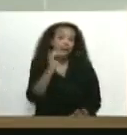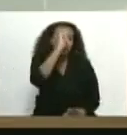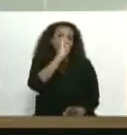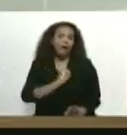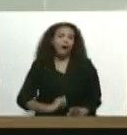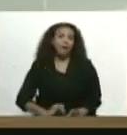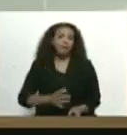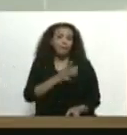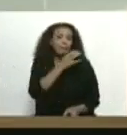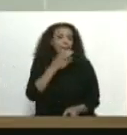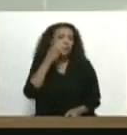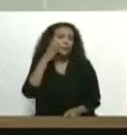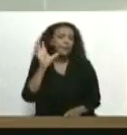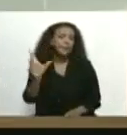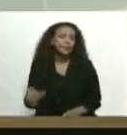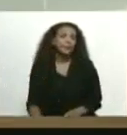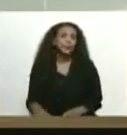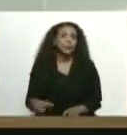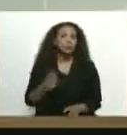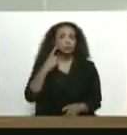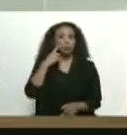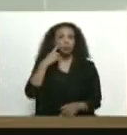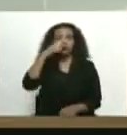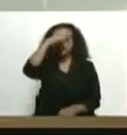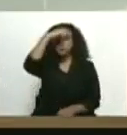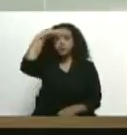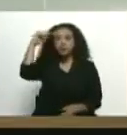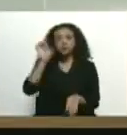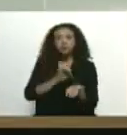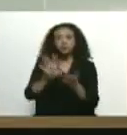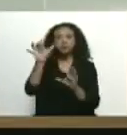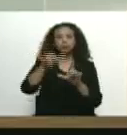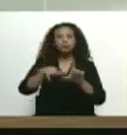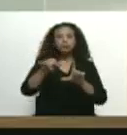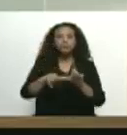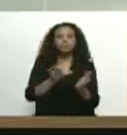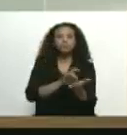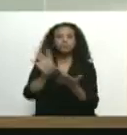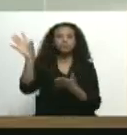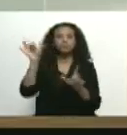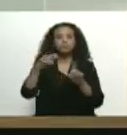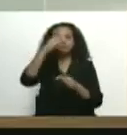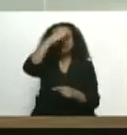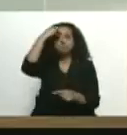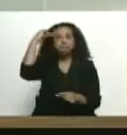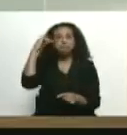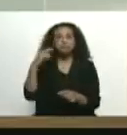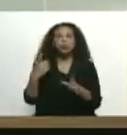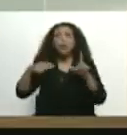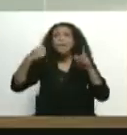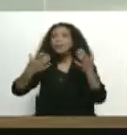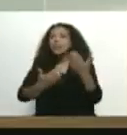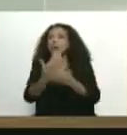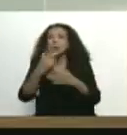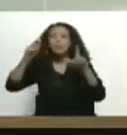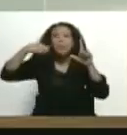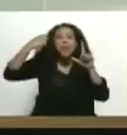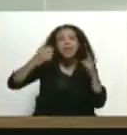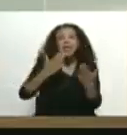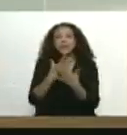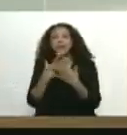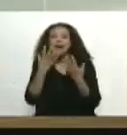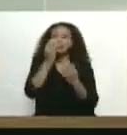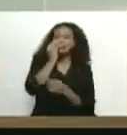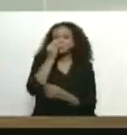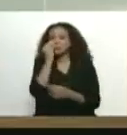flaco! Hasta que la gente se obstinó y lo sacaron de YouTube. Se obstinó, vale, estaba viendo un video, una película, un